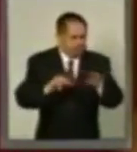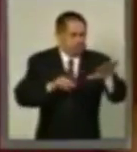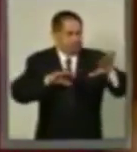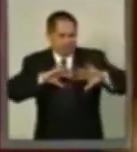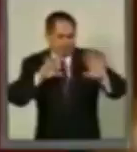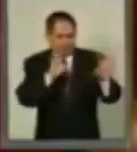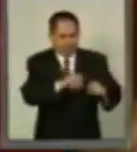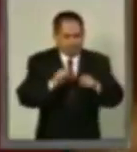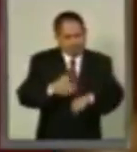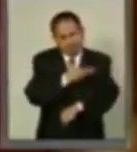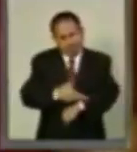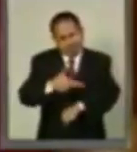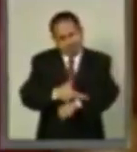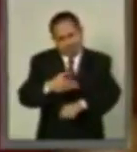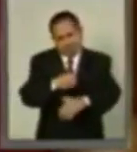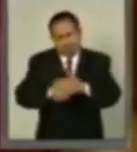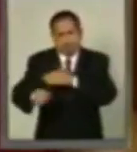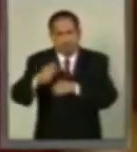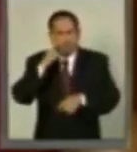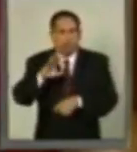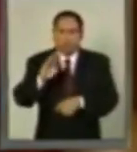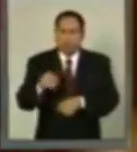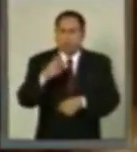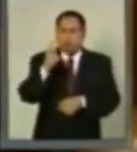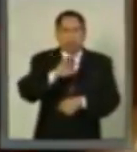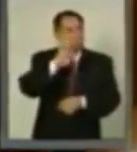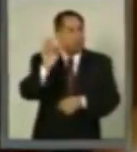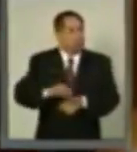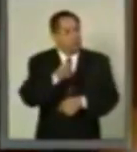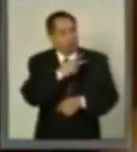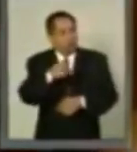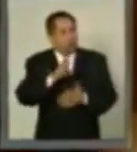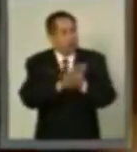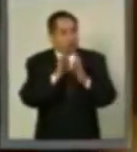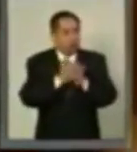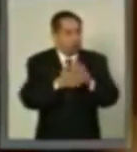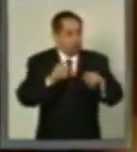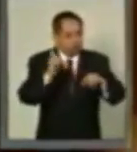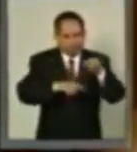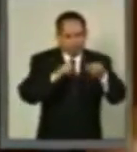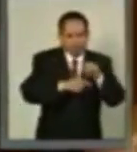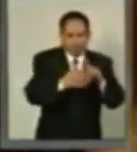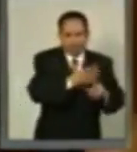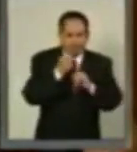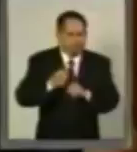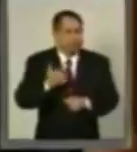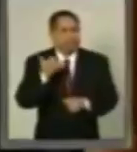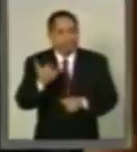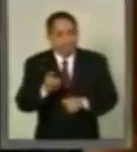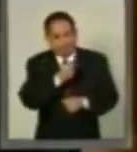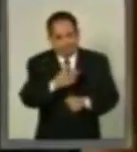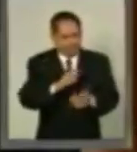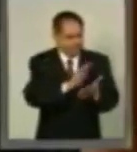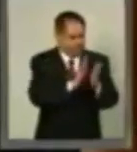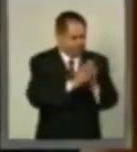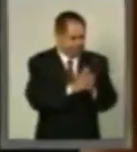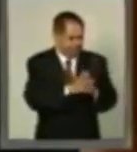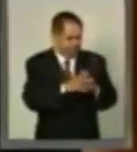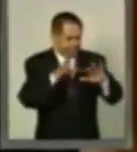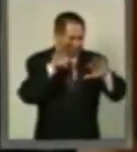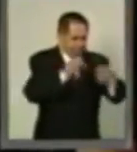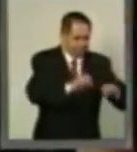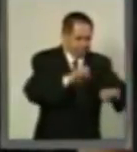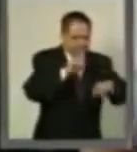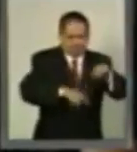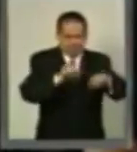procesamiento del 92% de los principales delincuentes y la desarticulación del crimen